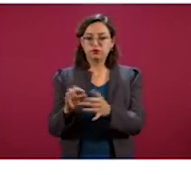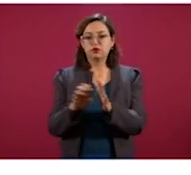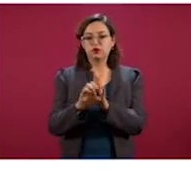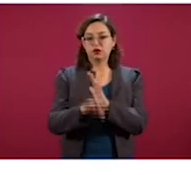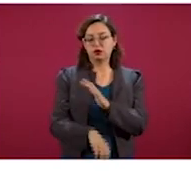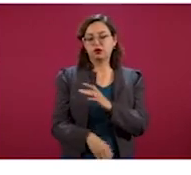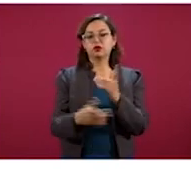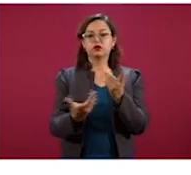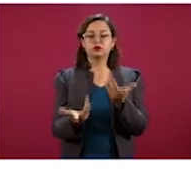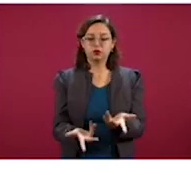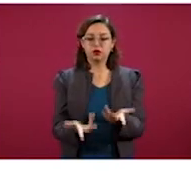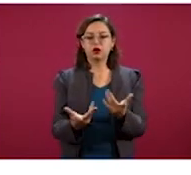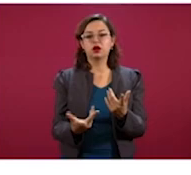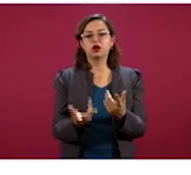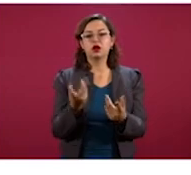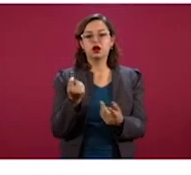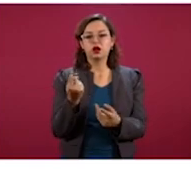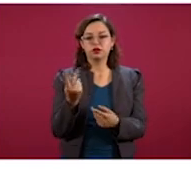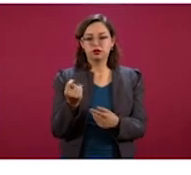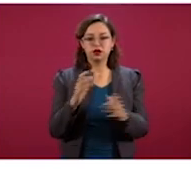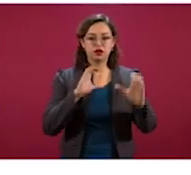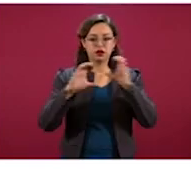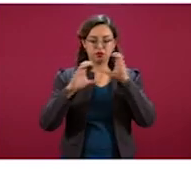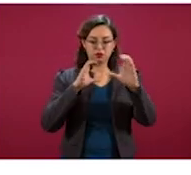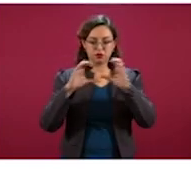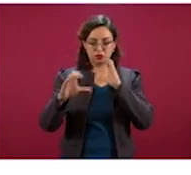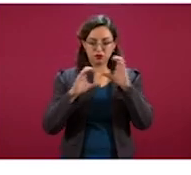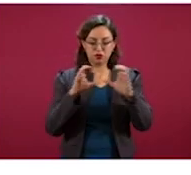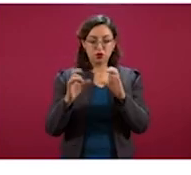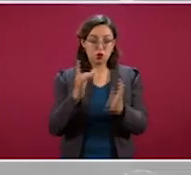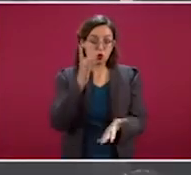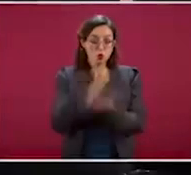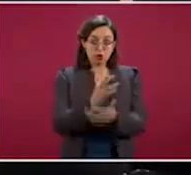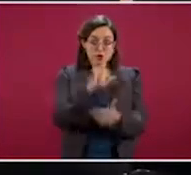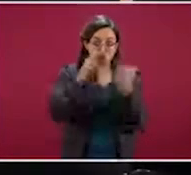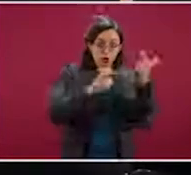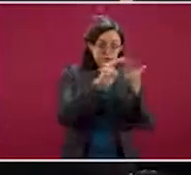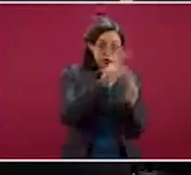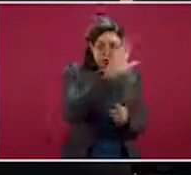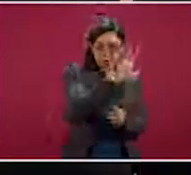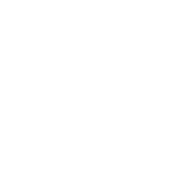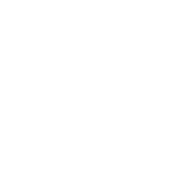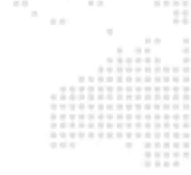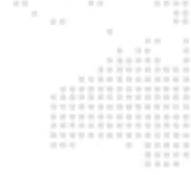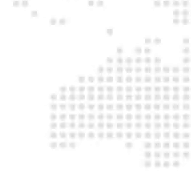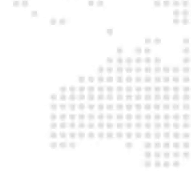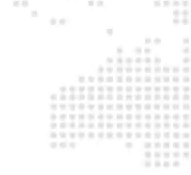las telecomunicaciones, que no están definidas exclusivamente en una región del país.